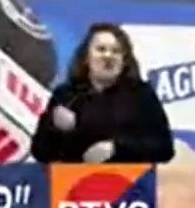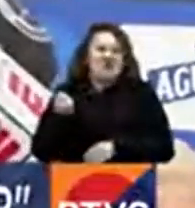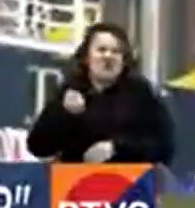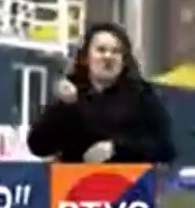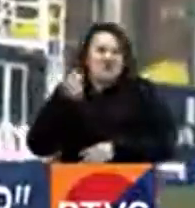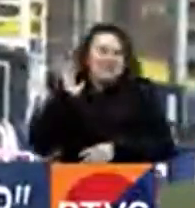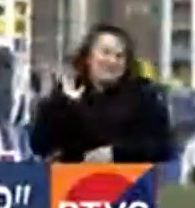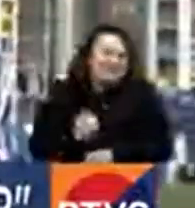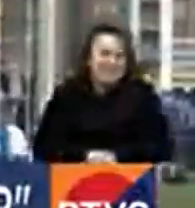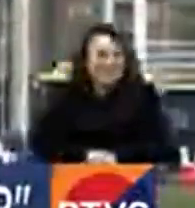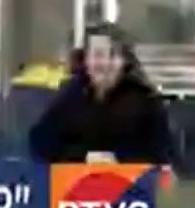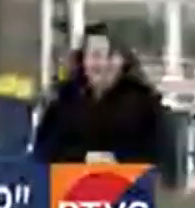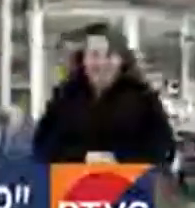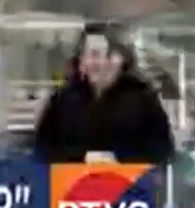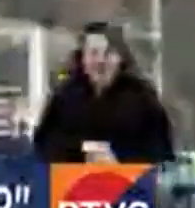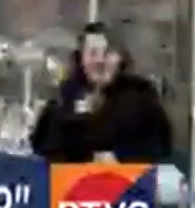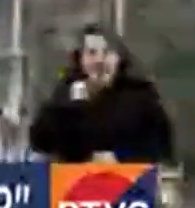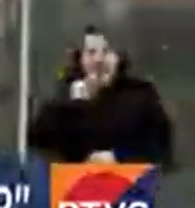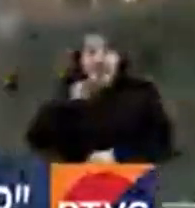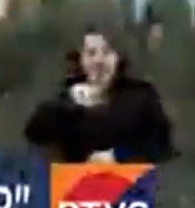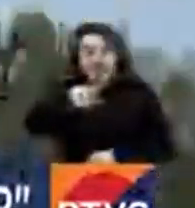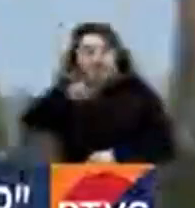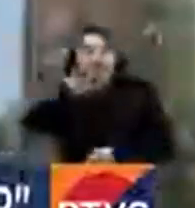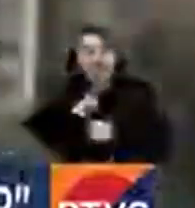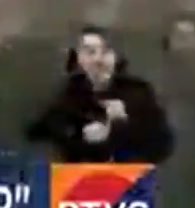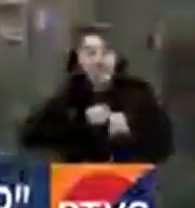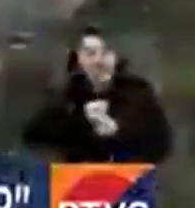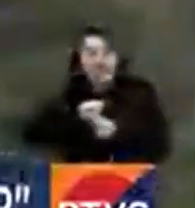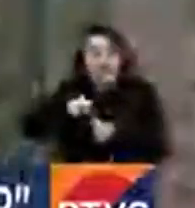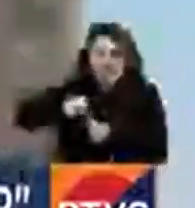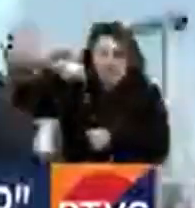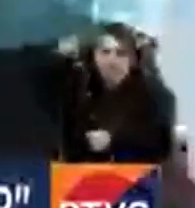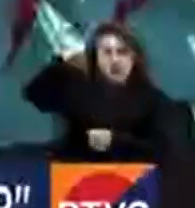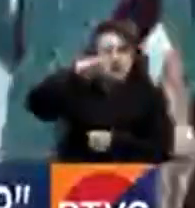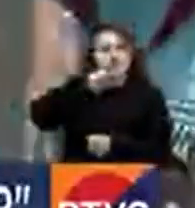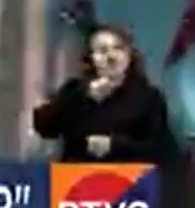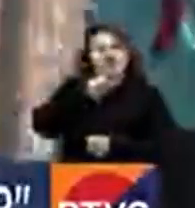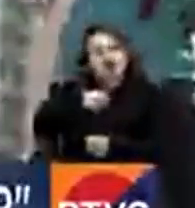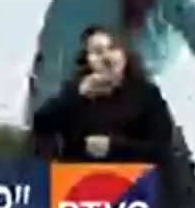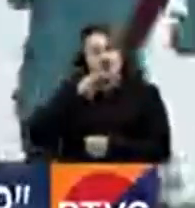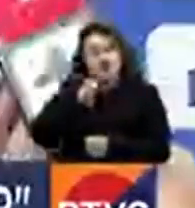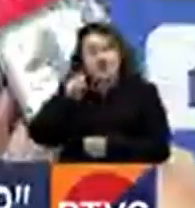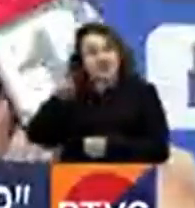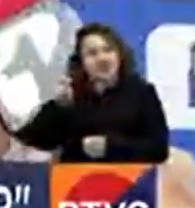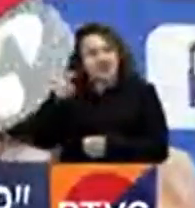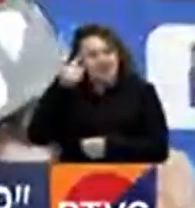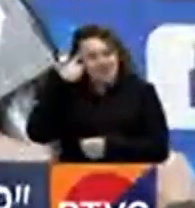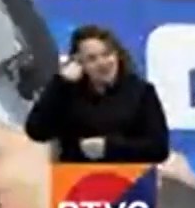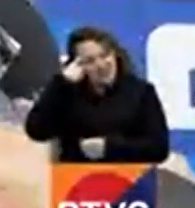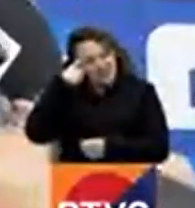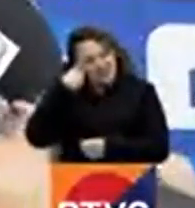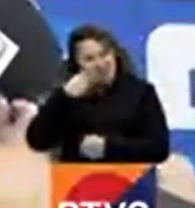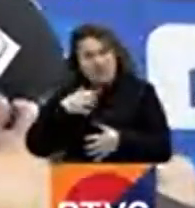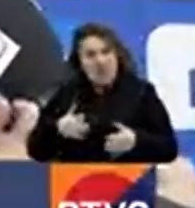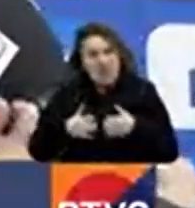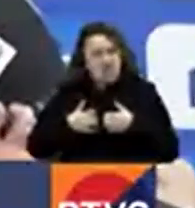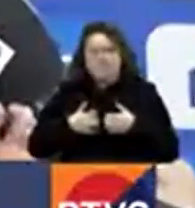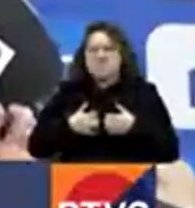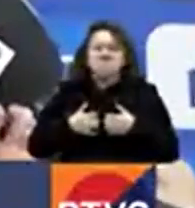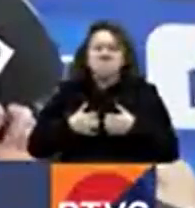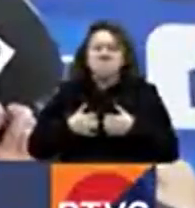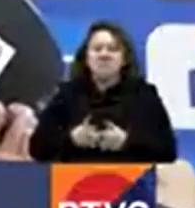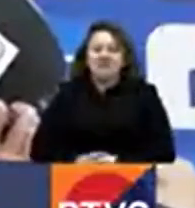canzones todavía. A sus 19 años y con 1,86 m de estatura, no le teme a los retos. Me siento con